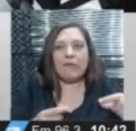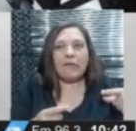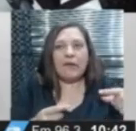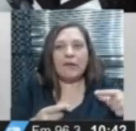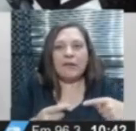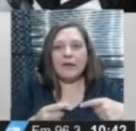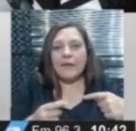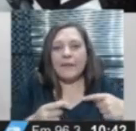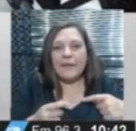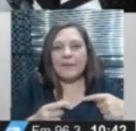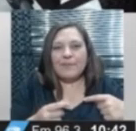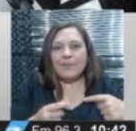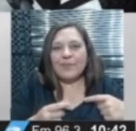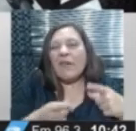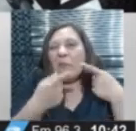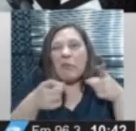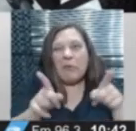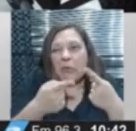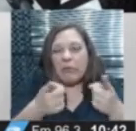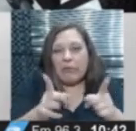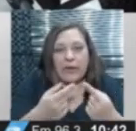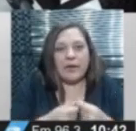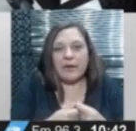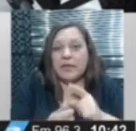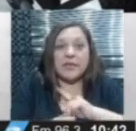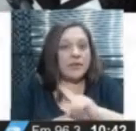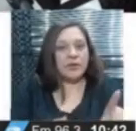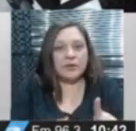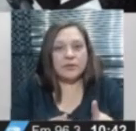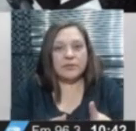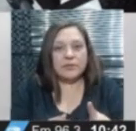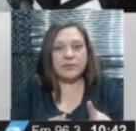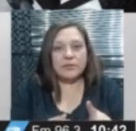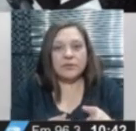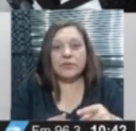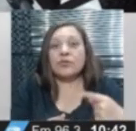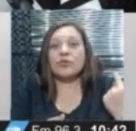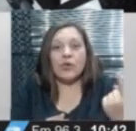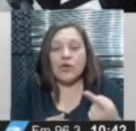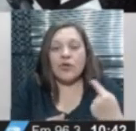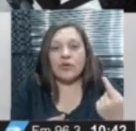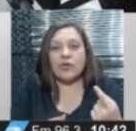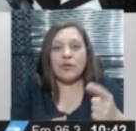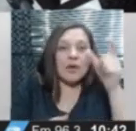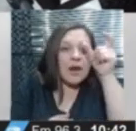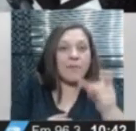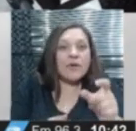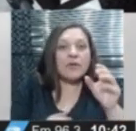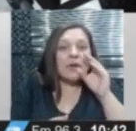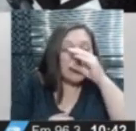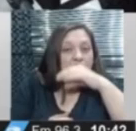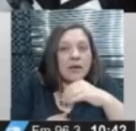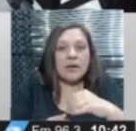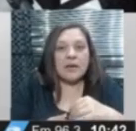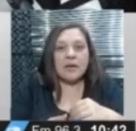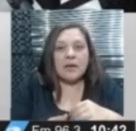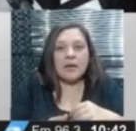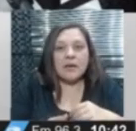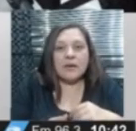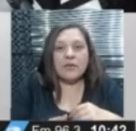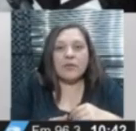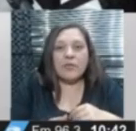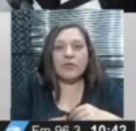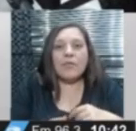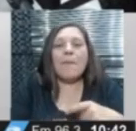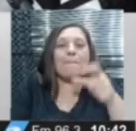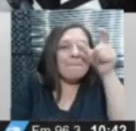pasando hoy en nuestro continente África por ahí asusta al que no conoce o al que no